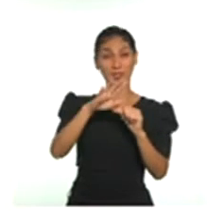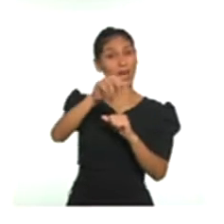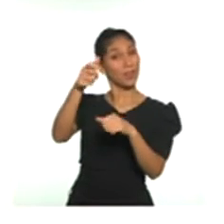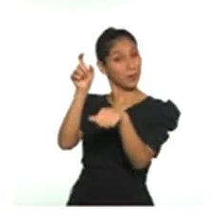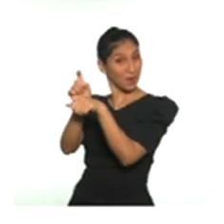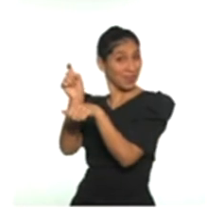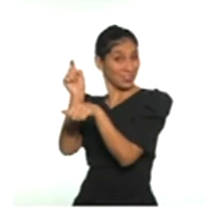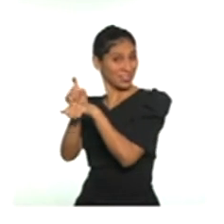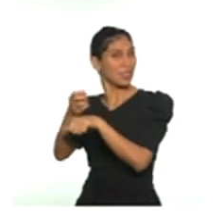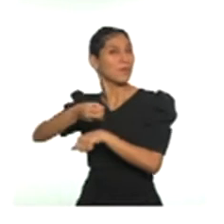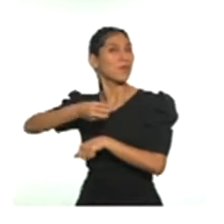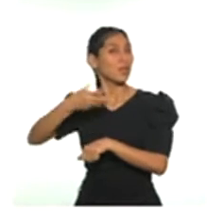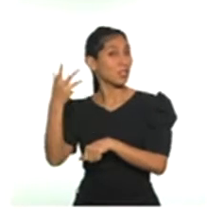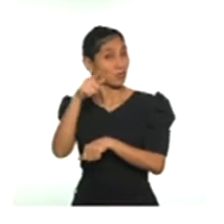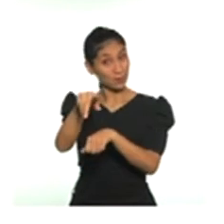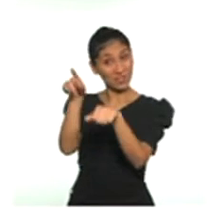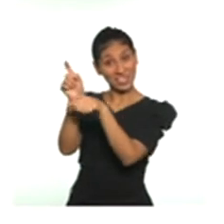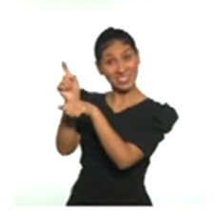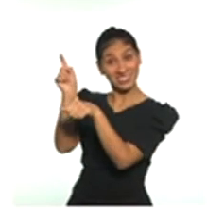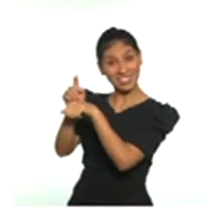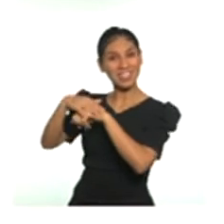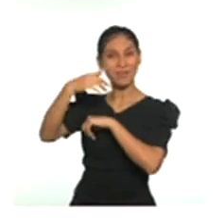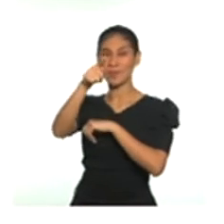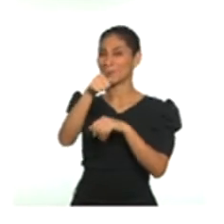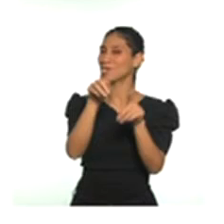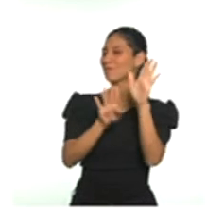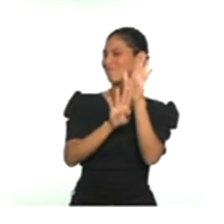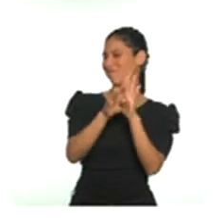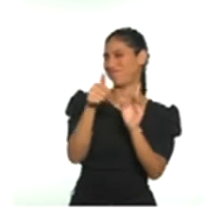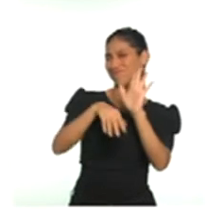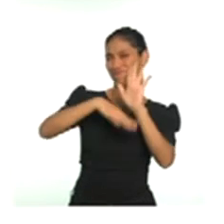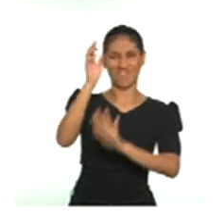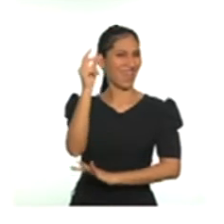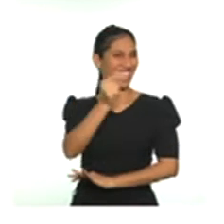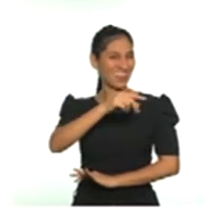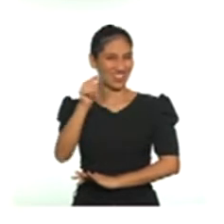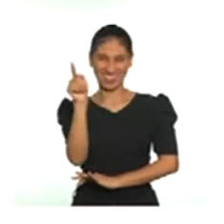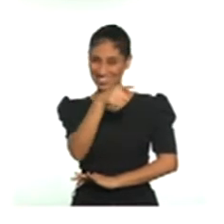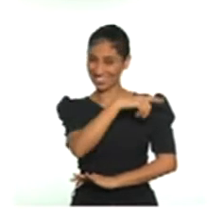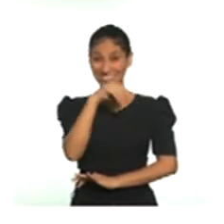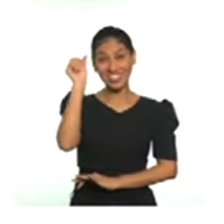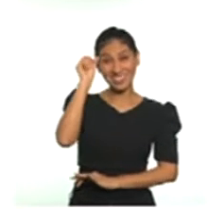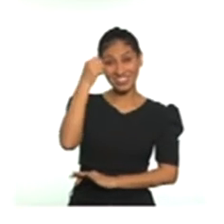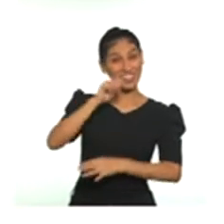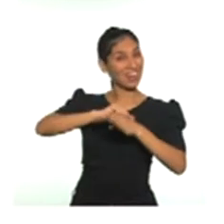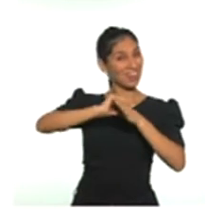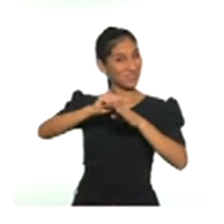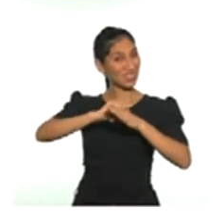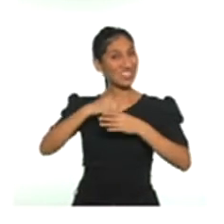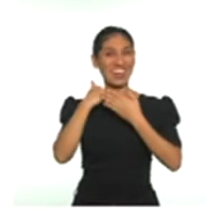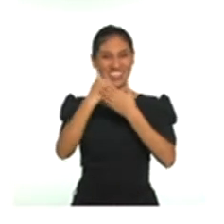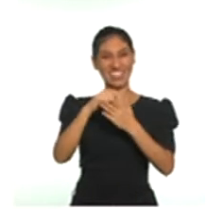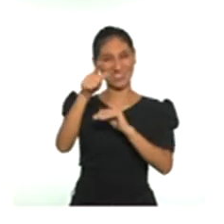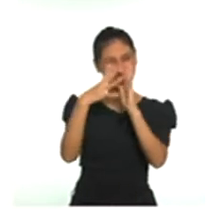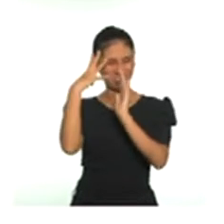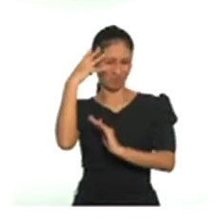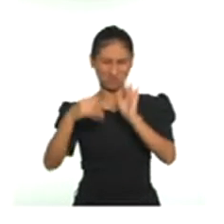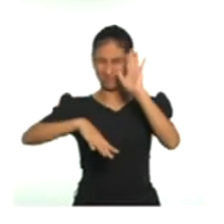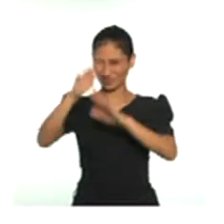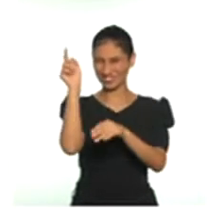se lo enseñes a alguien más. ¿Por qué? Si tú le enseñas a alguien más, te va a salir mucho más rápido. Recuerda, la práctica hace